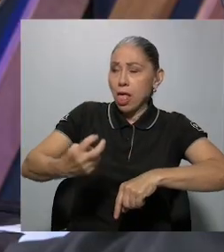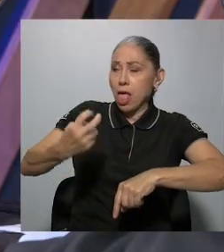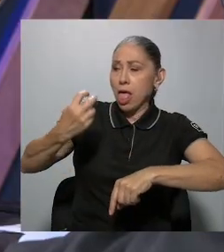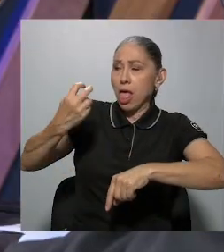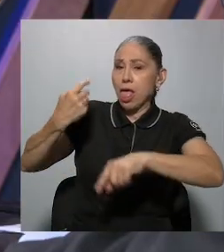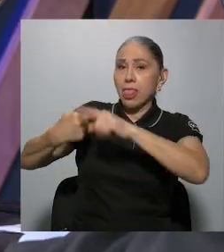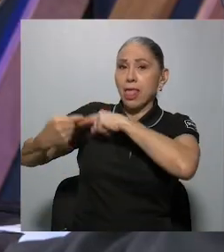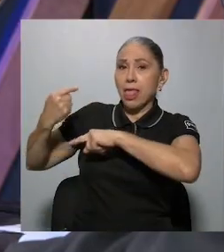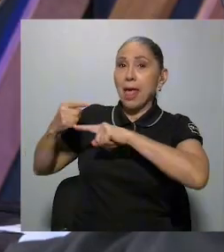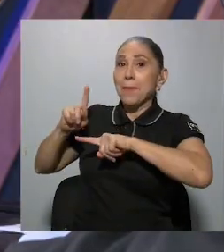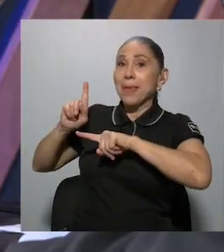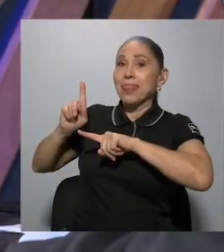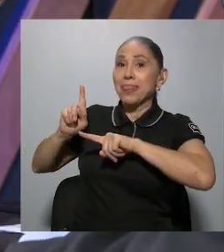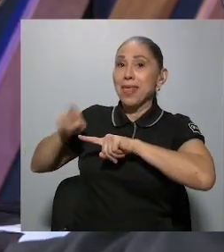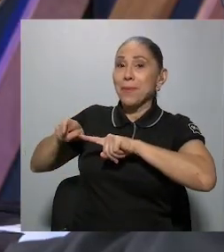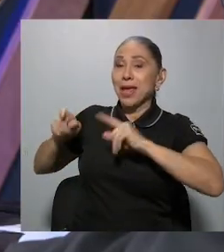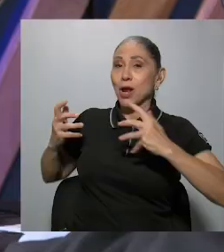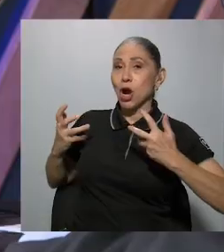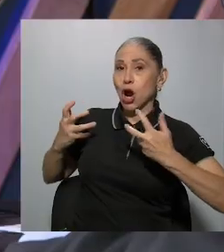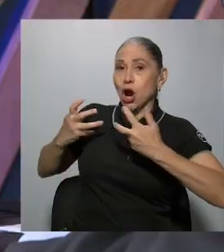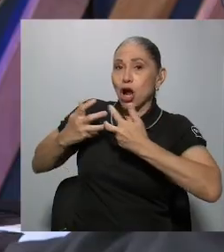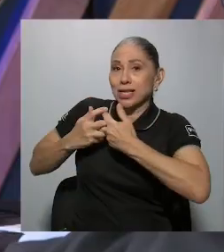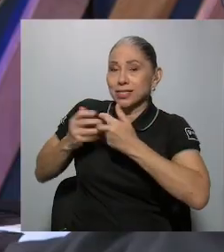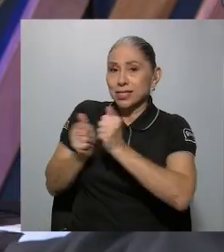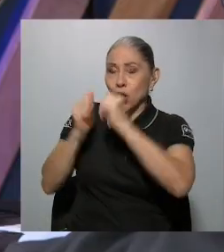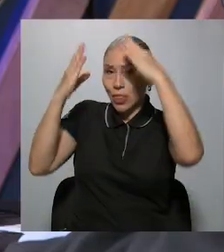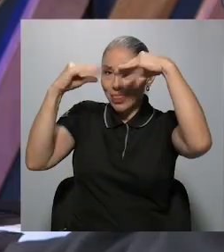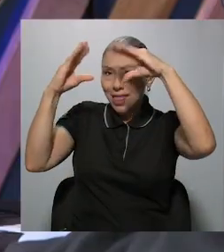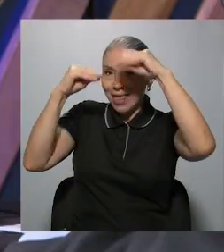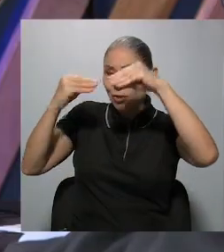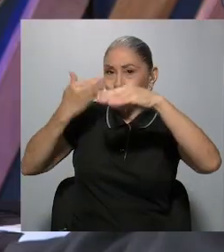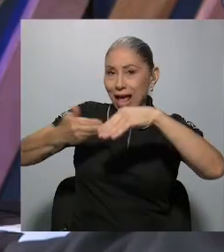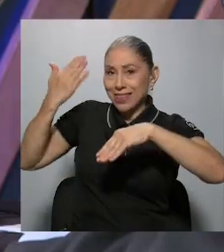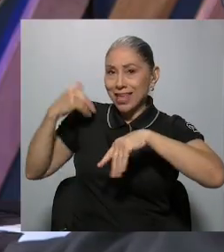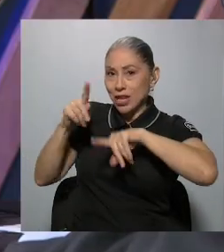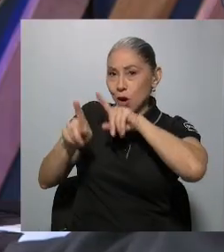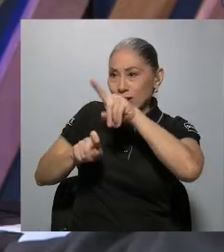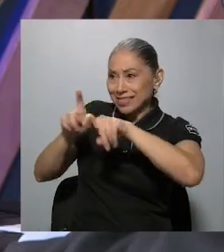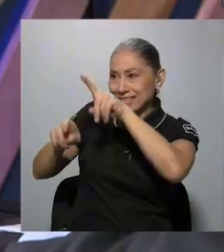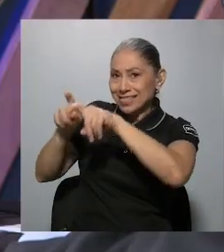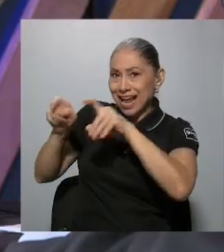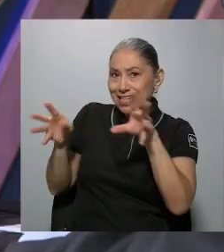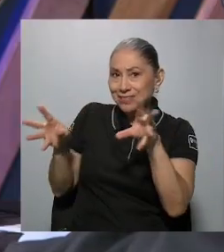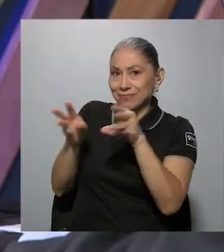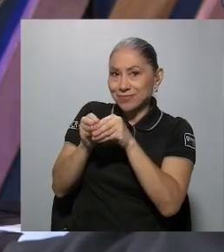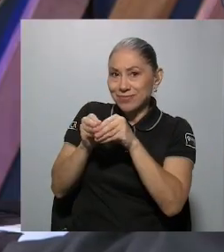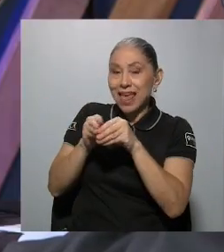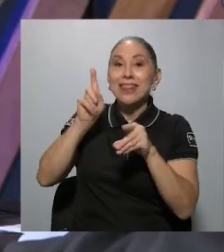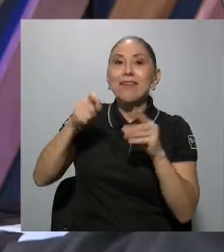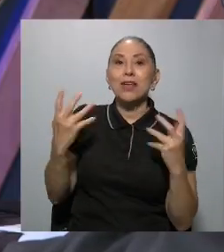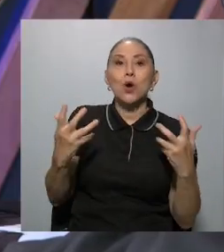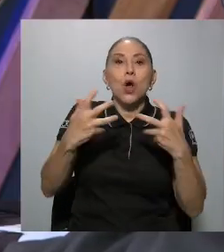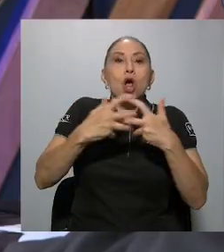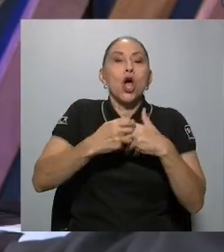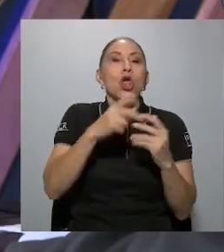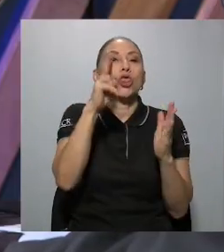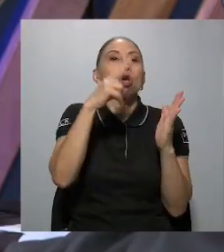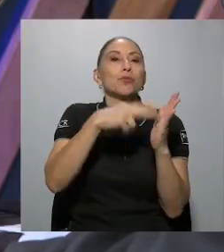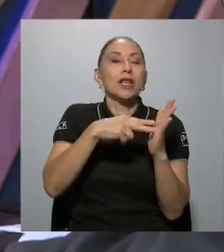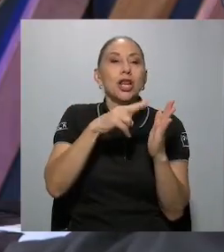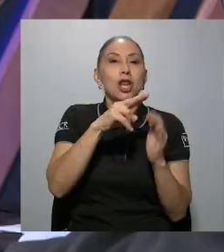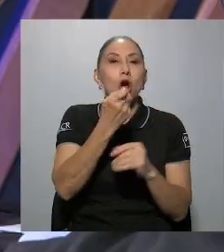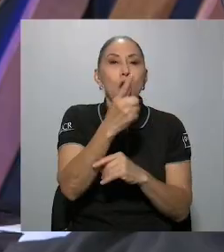el tiempo, pero tenemos que coincidir con los datos censales de anteriores. O sea, tenemos que coincidir con